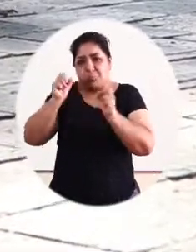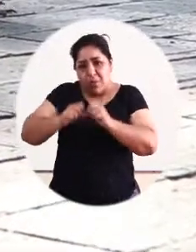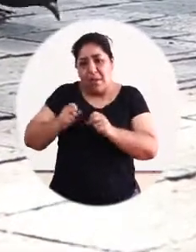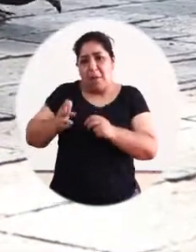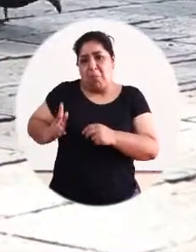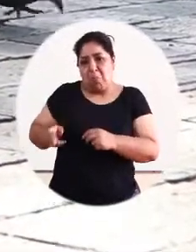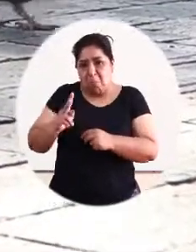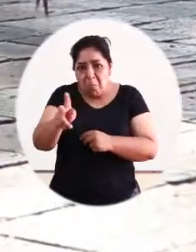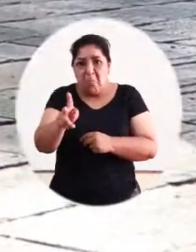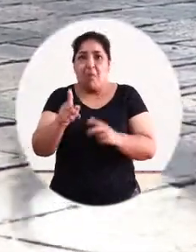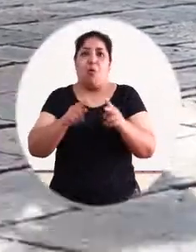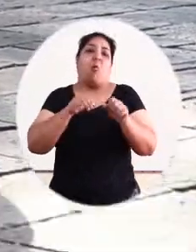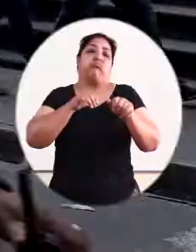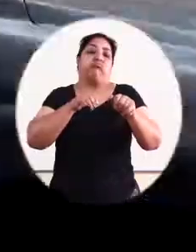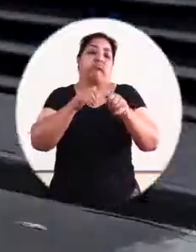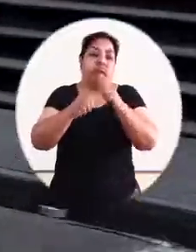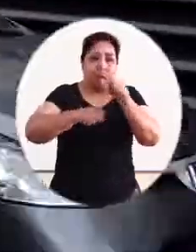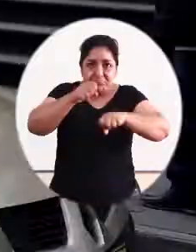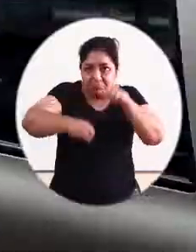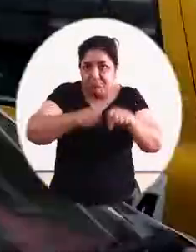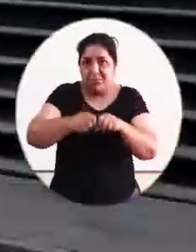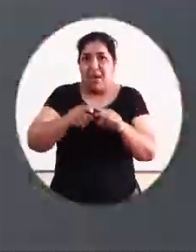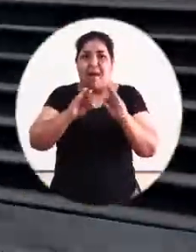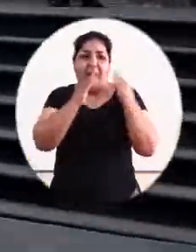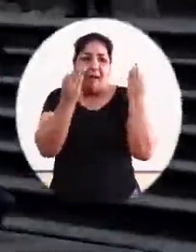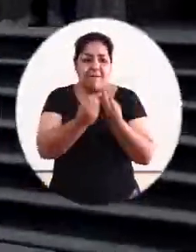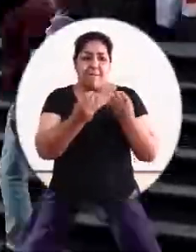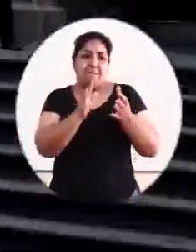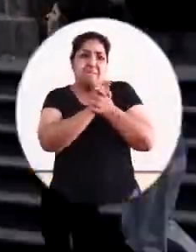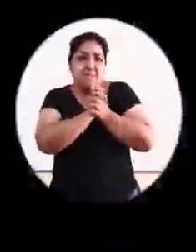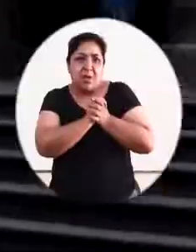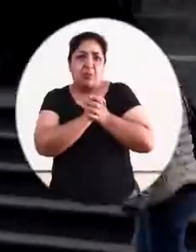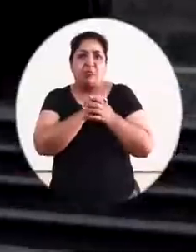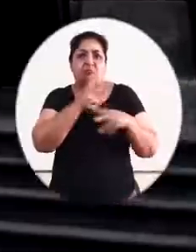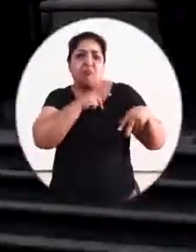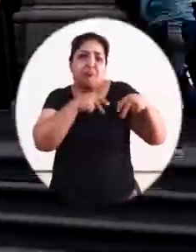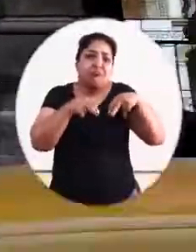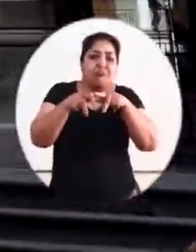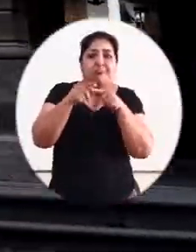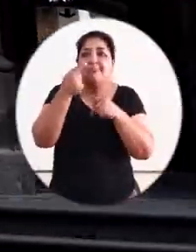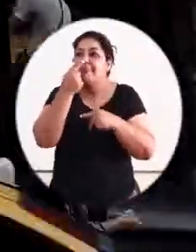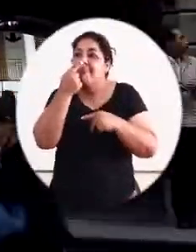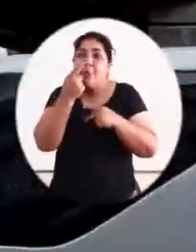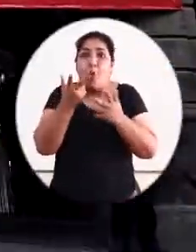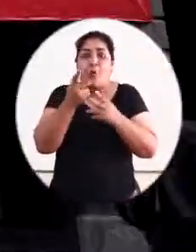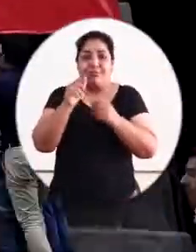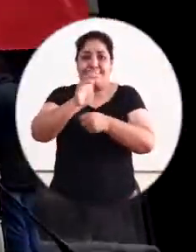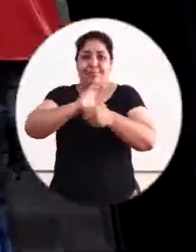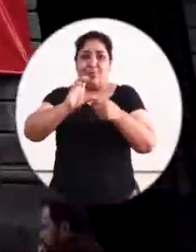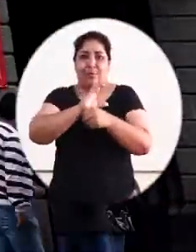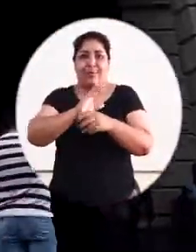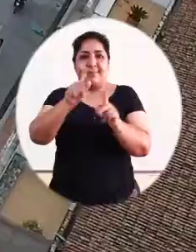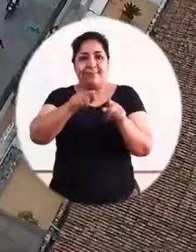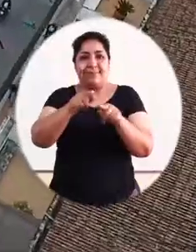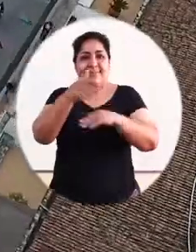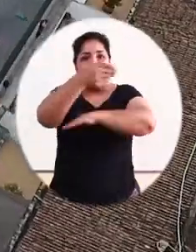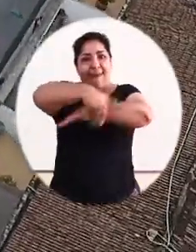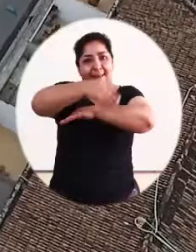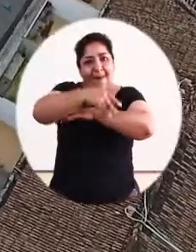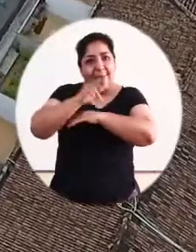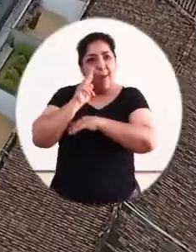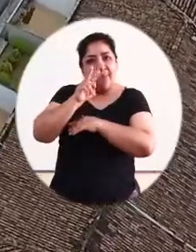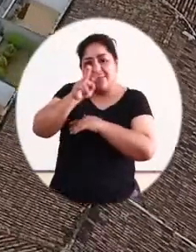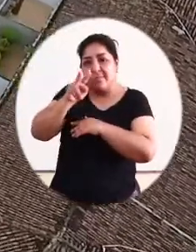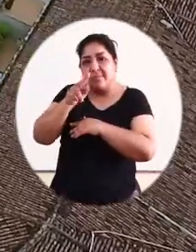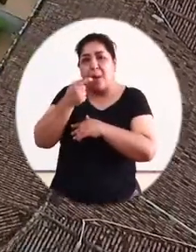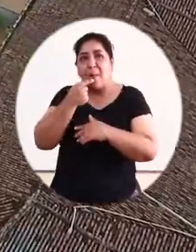que pueden hacerse a pie bicicleta con amigos y en familia con las cuales se invita a redescubrir nuestra ciudad recorrer